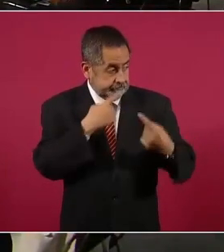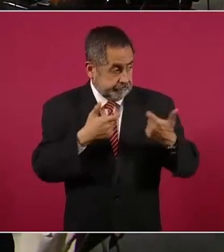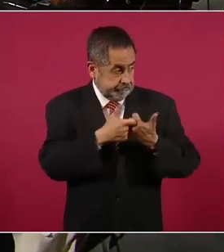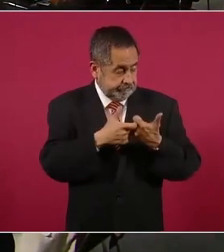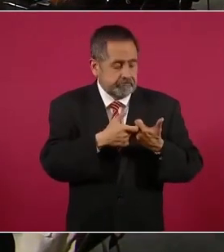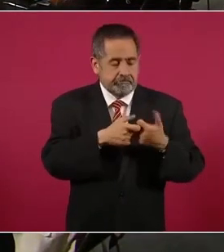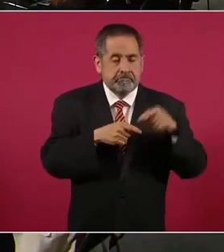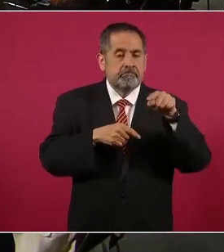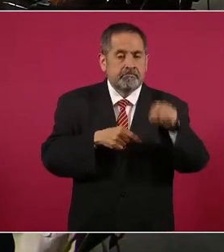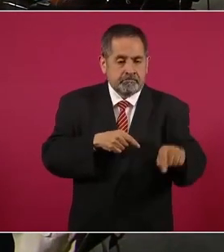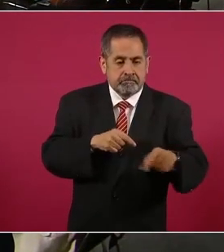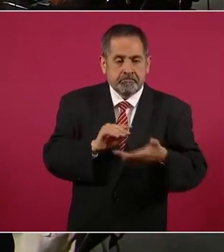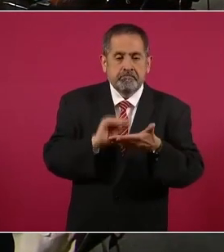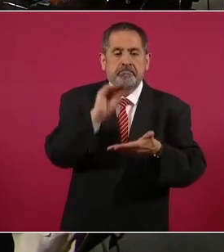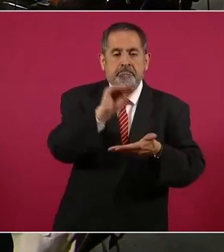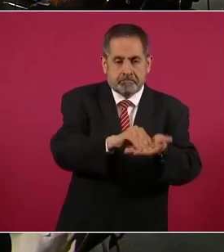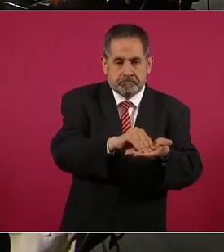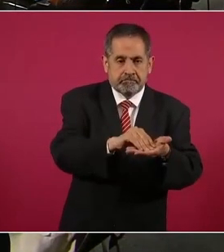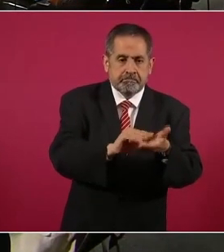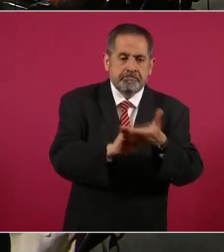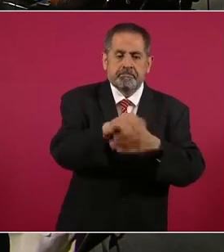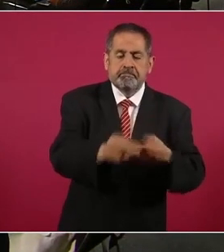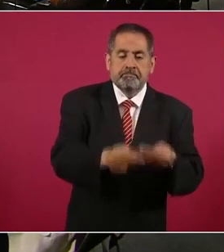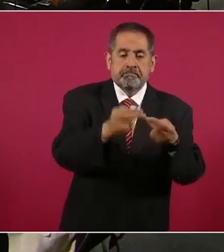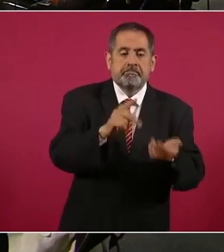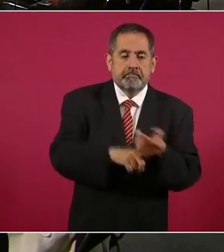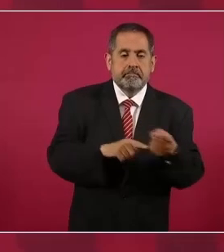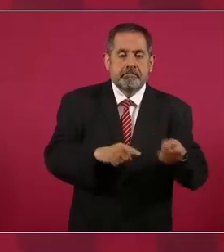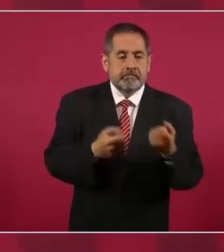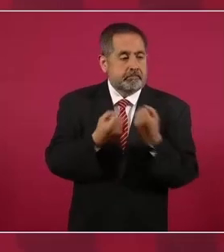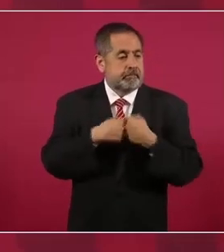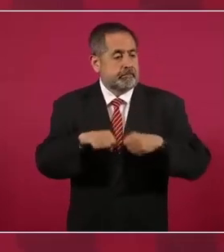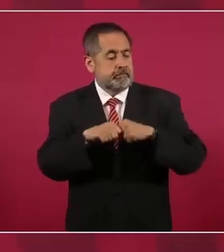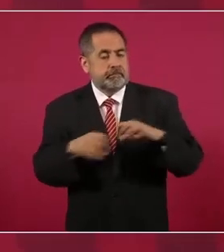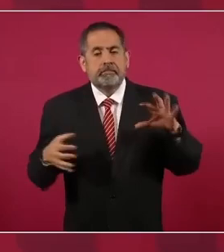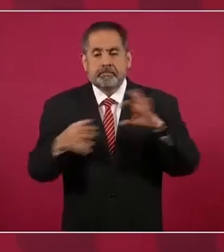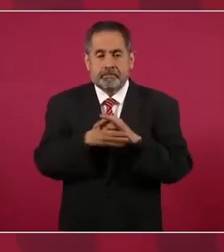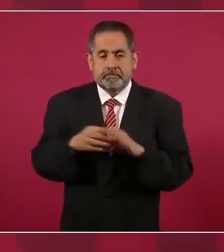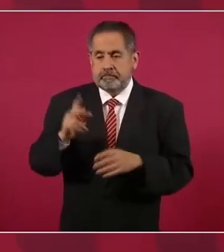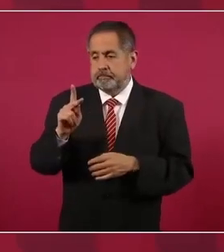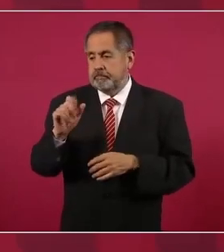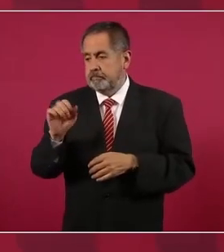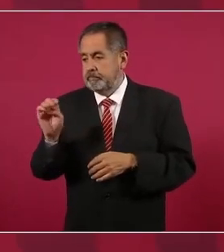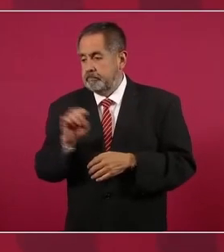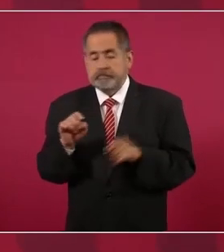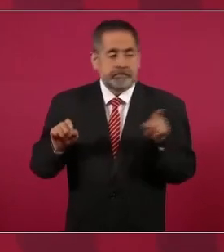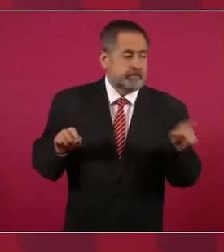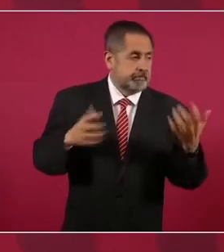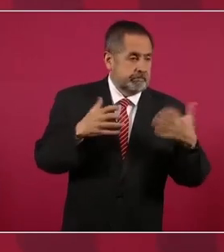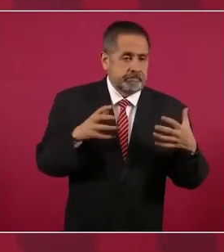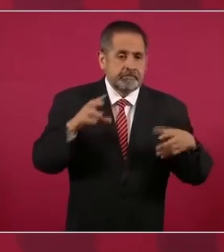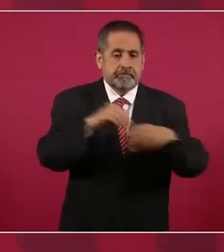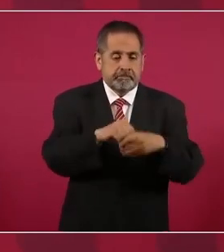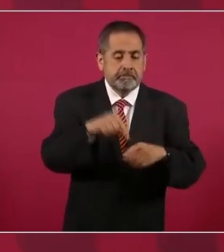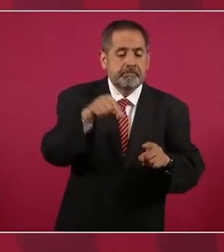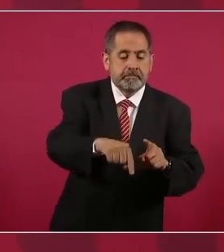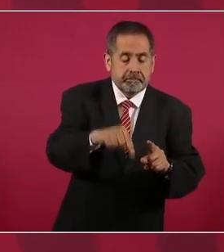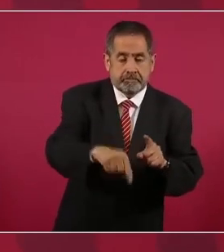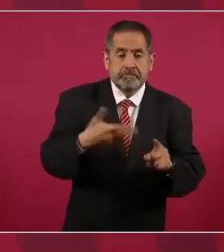para que invierta en una sociedad con Pemex. Se va a extraer el